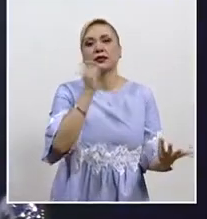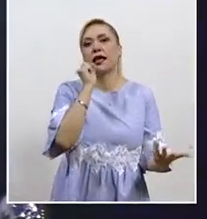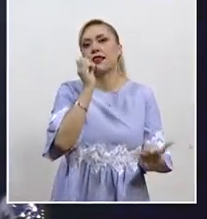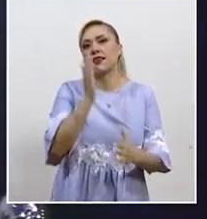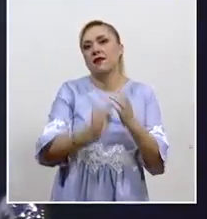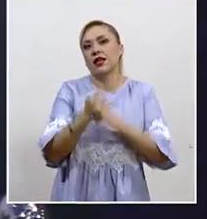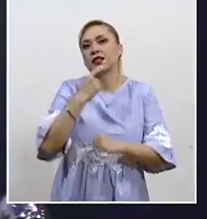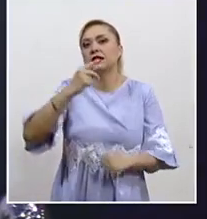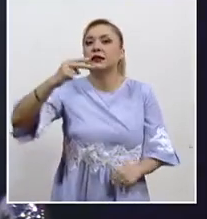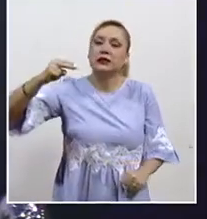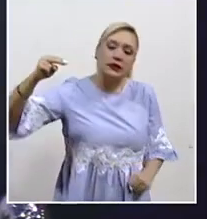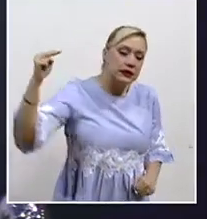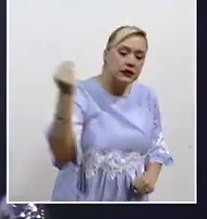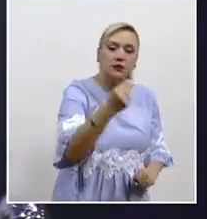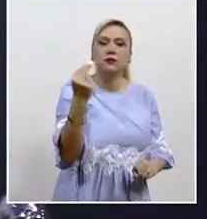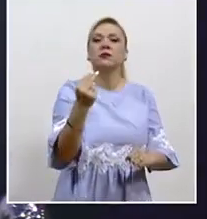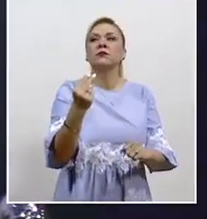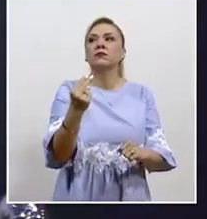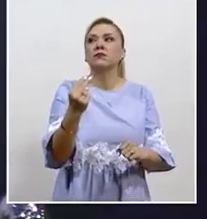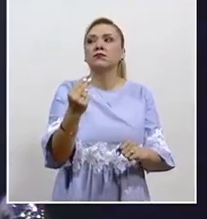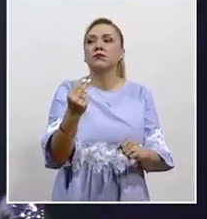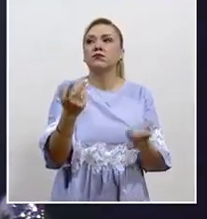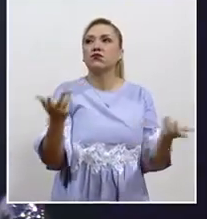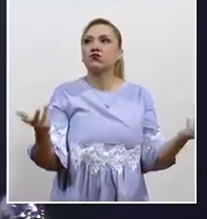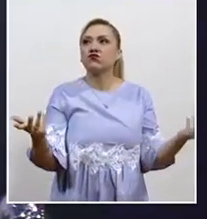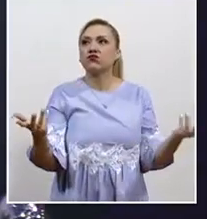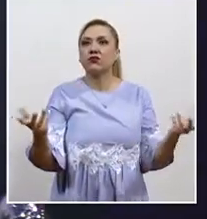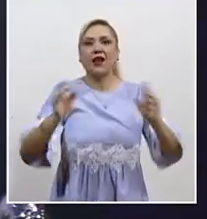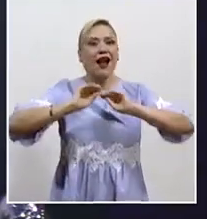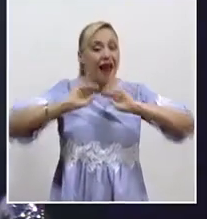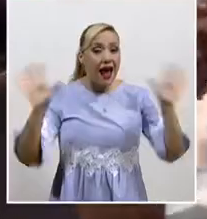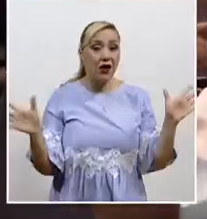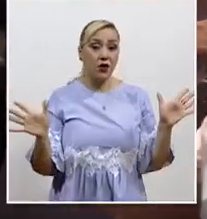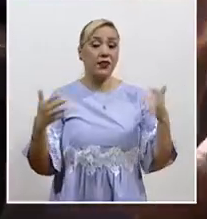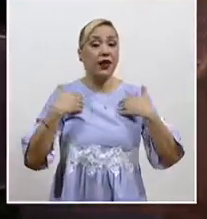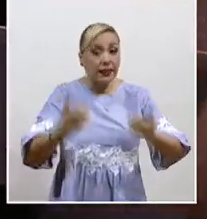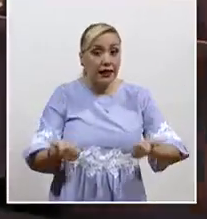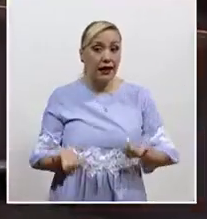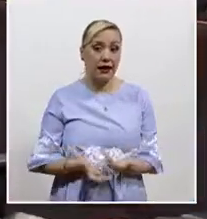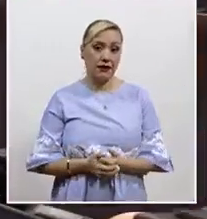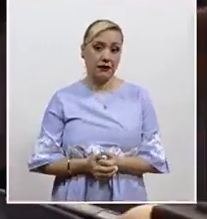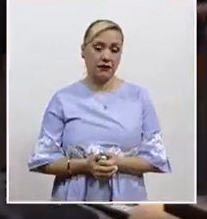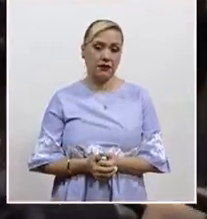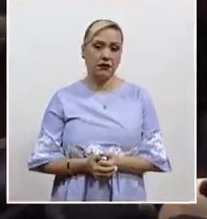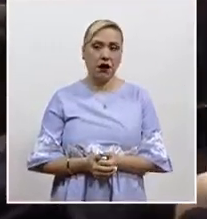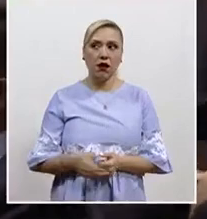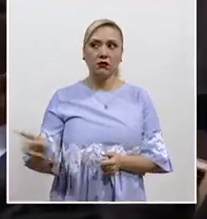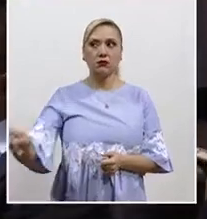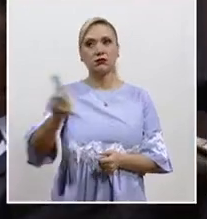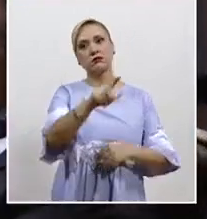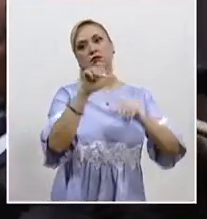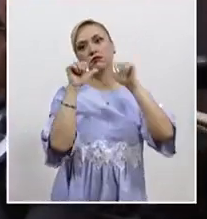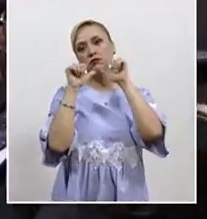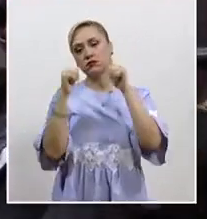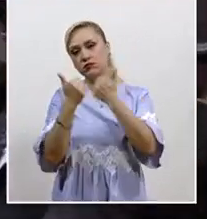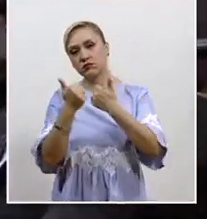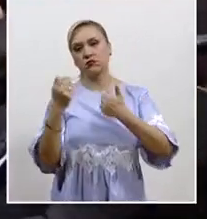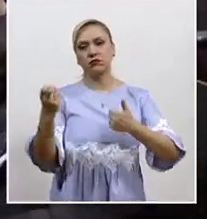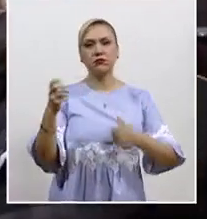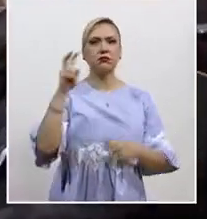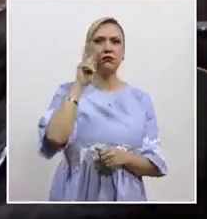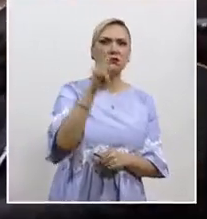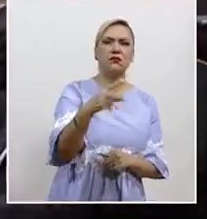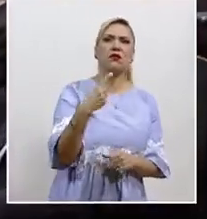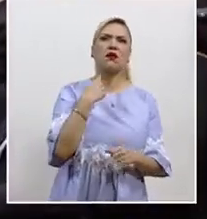usted alude de tener pues claro el concepto las organizaciones de la sociedad civil que acompañan casos de